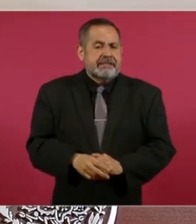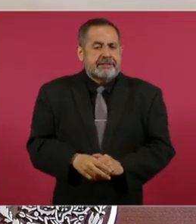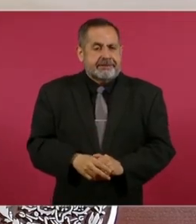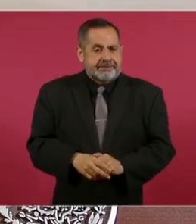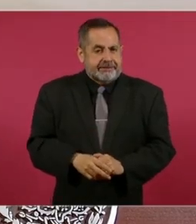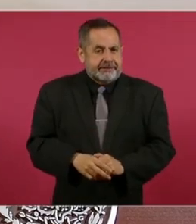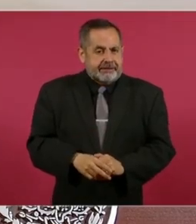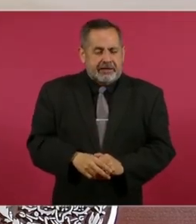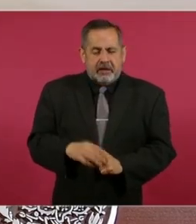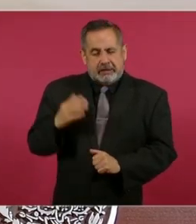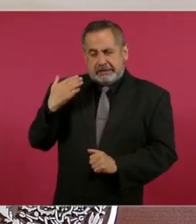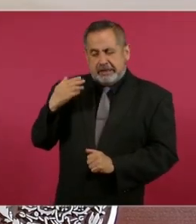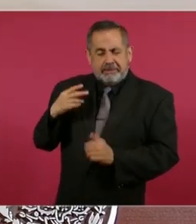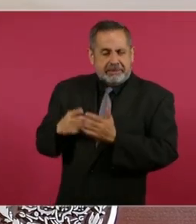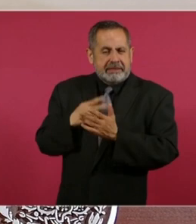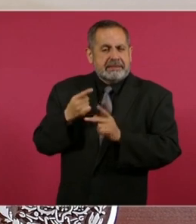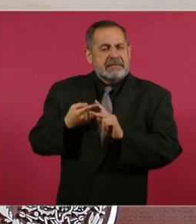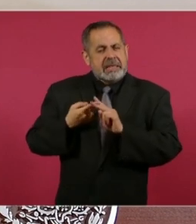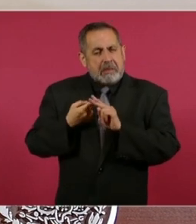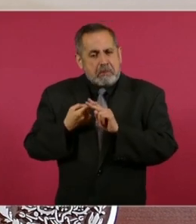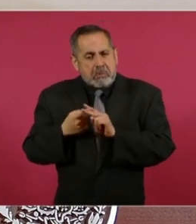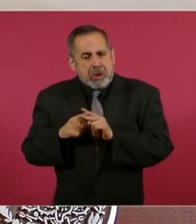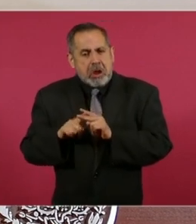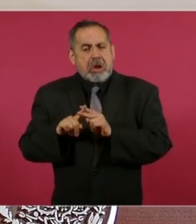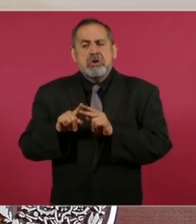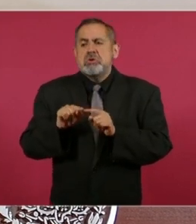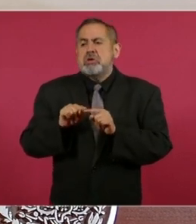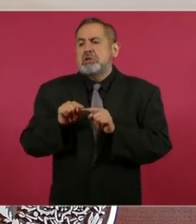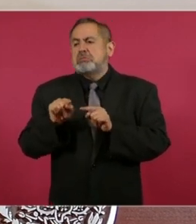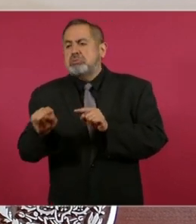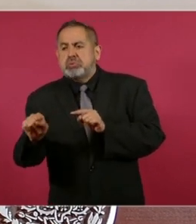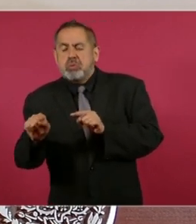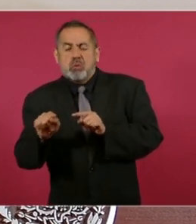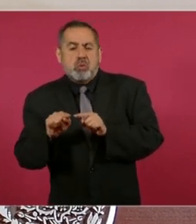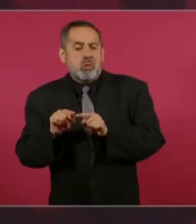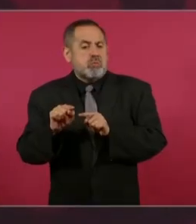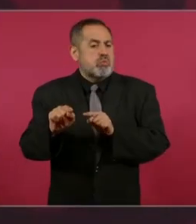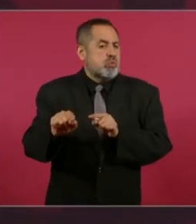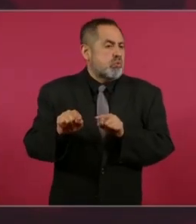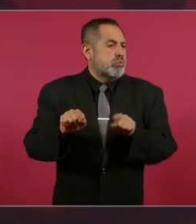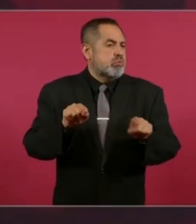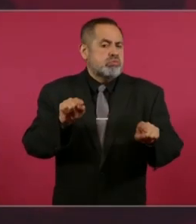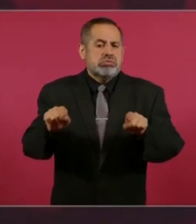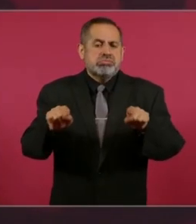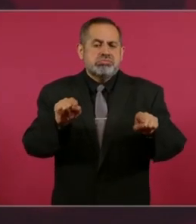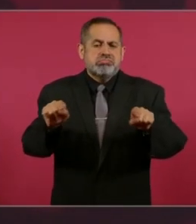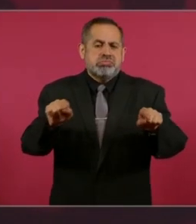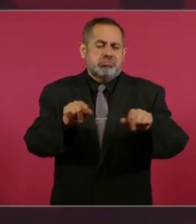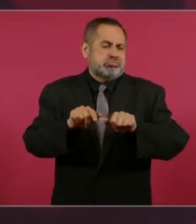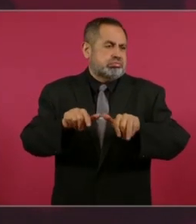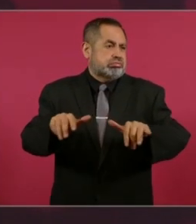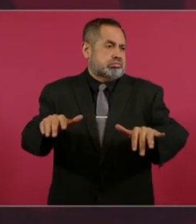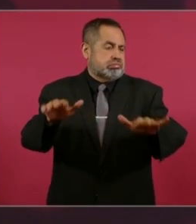Y empieza pues a operar y se va a